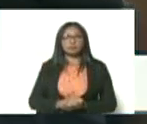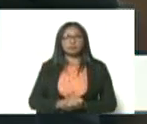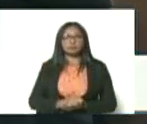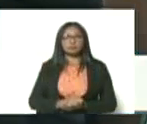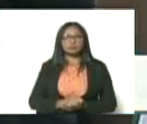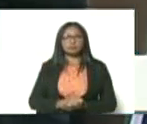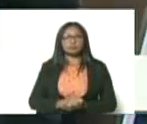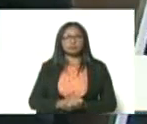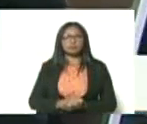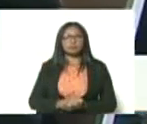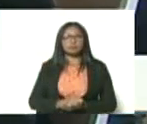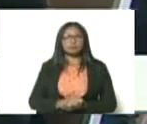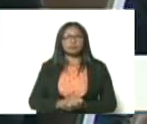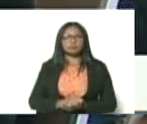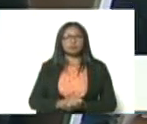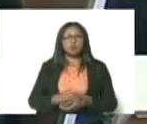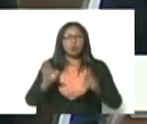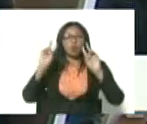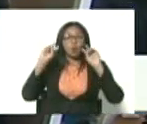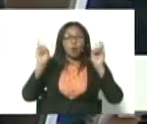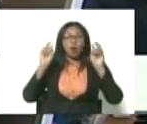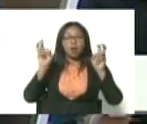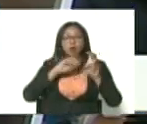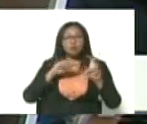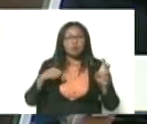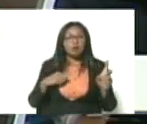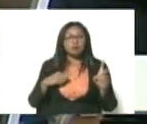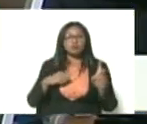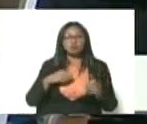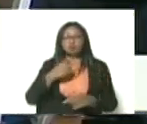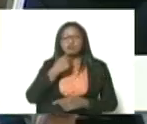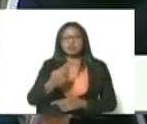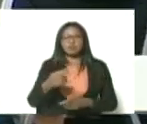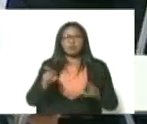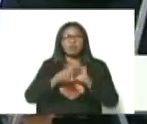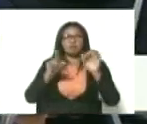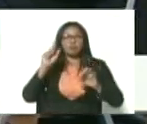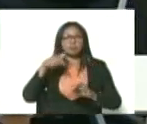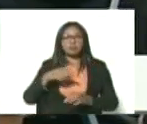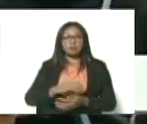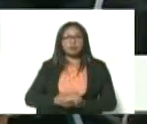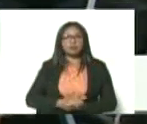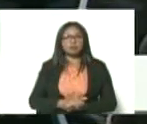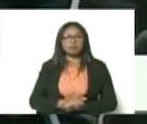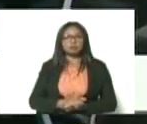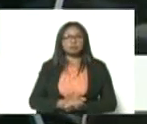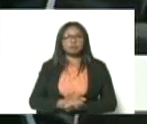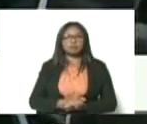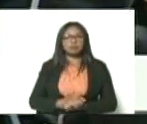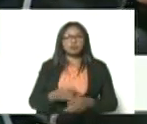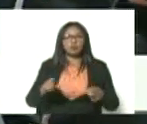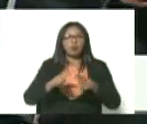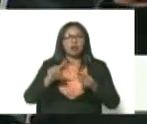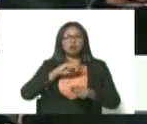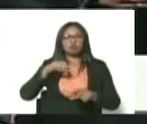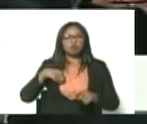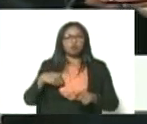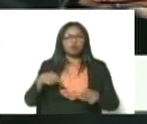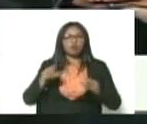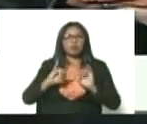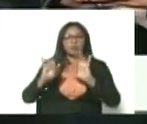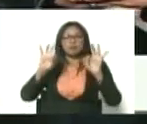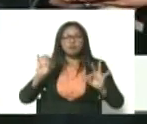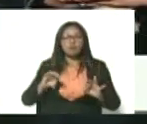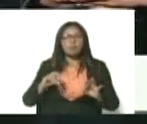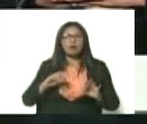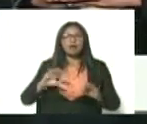ojalá nuestra palabra sea recogida por ustedes y nuestro canto